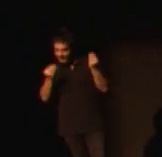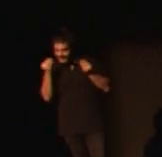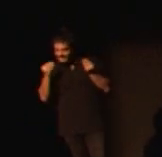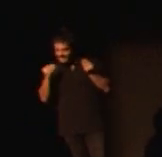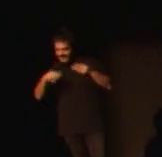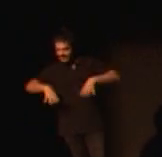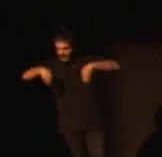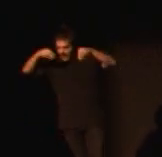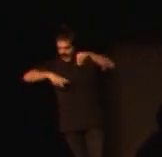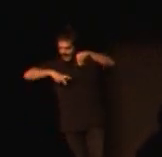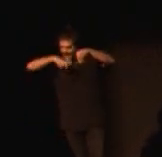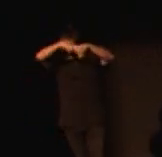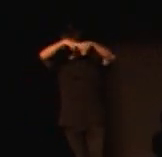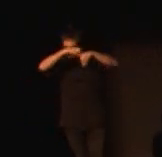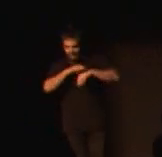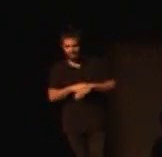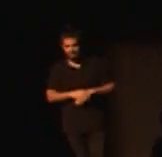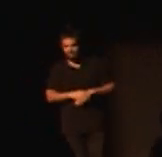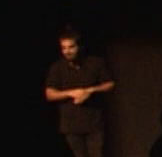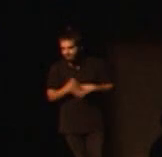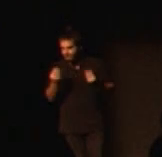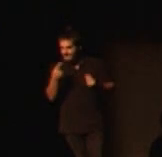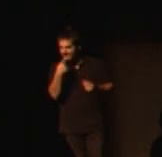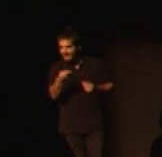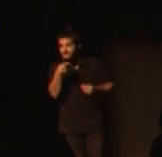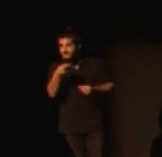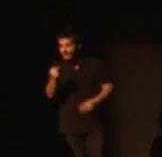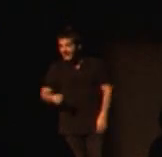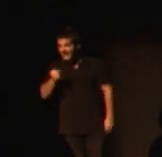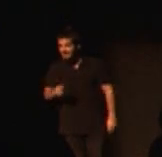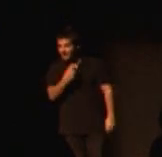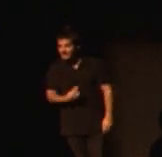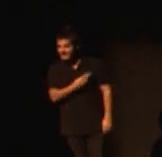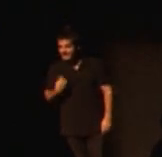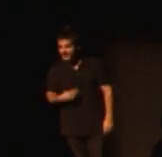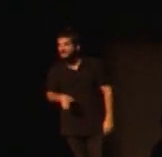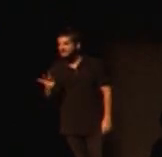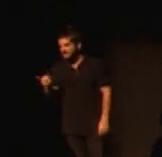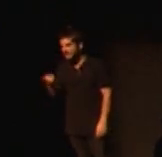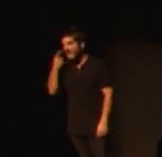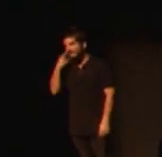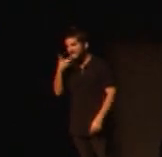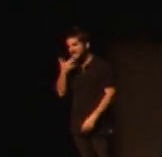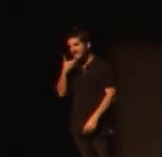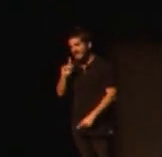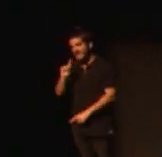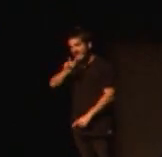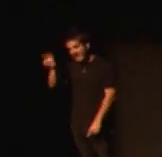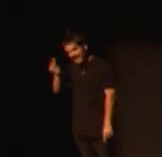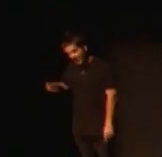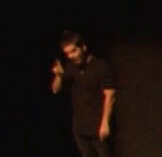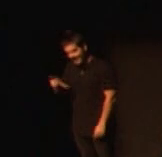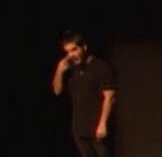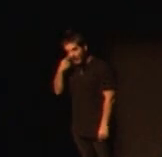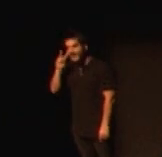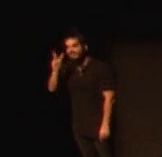en el aeropuerto le han dicho, ¿qué? ¿Hacer el Camino de Santiago? Y él, sí, a ver si te devuelve la vista. Sí, porque es que la gente se